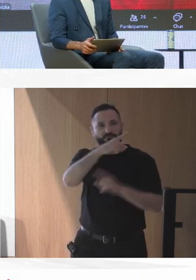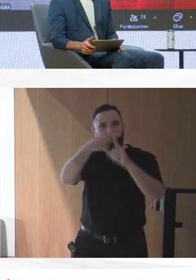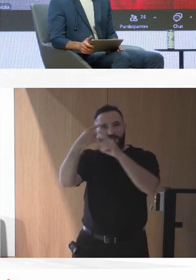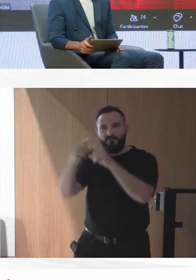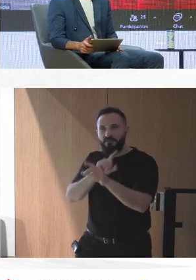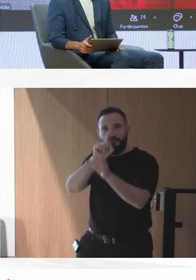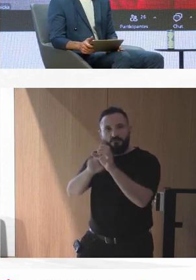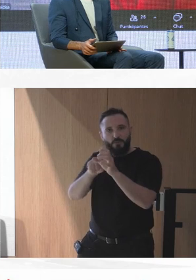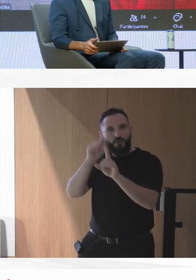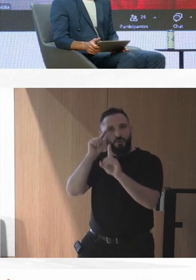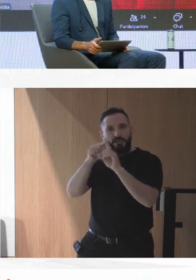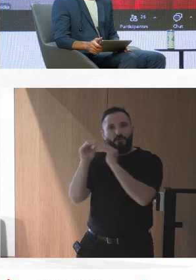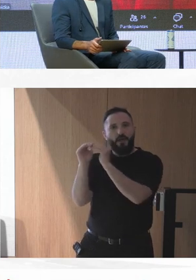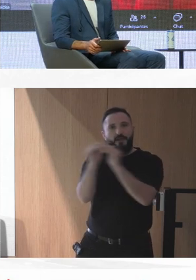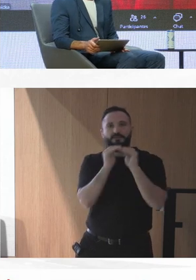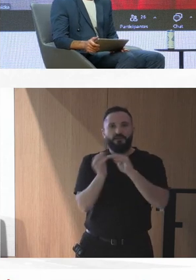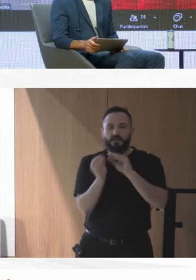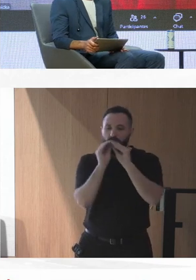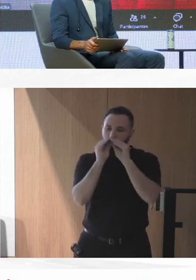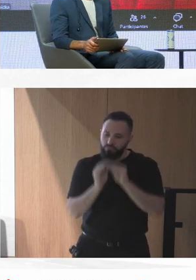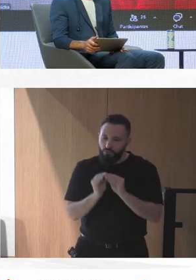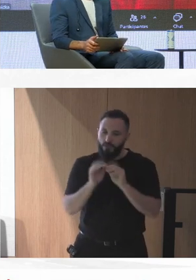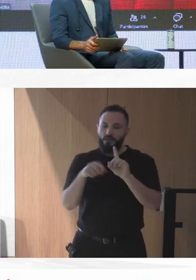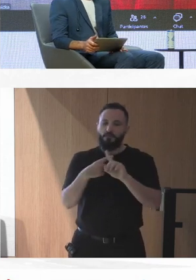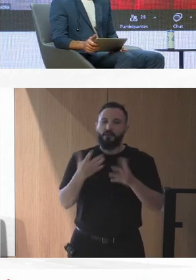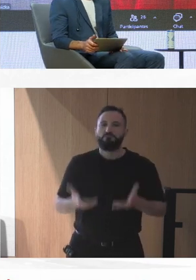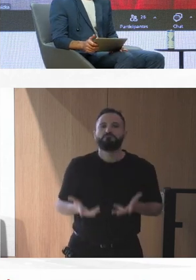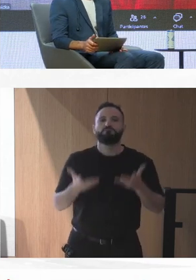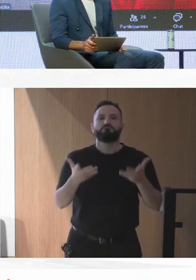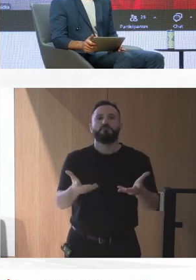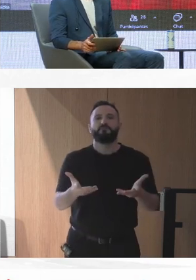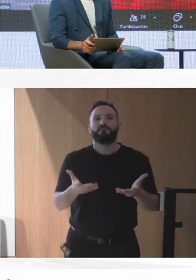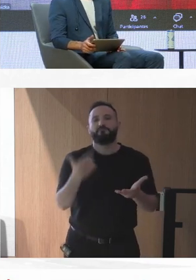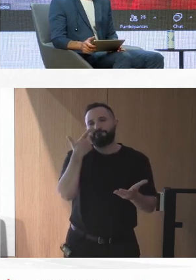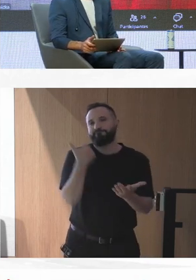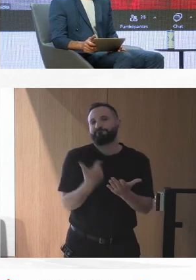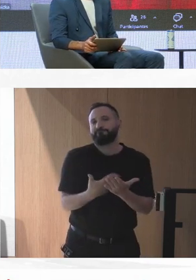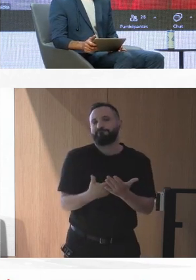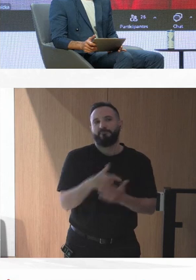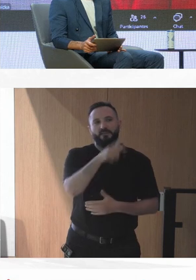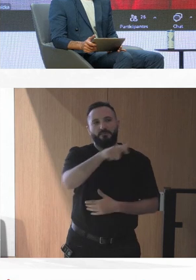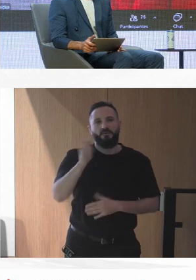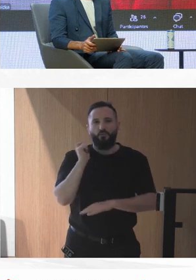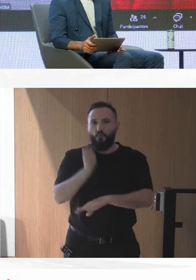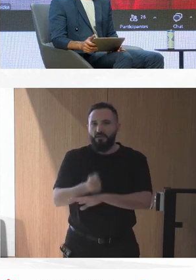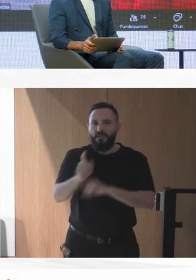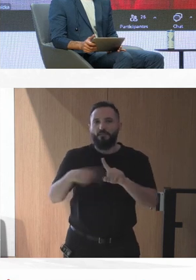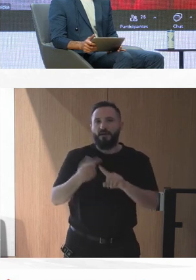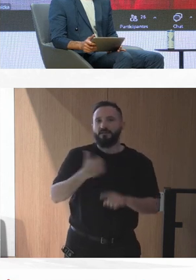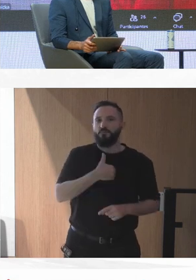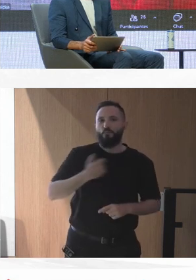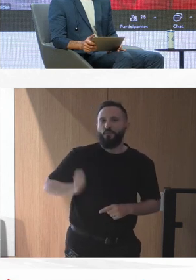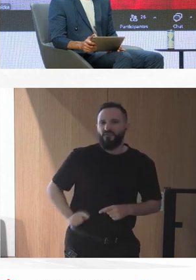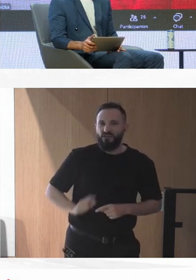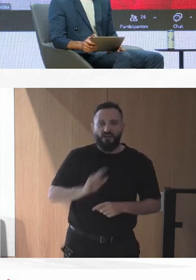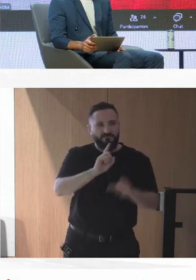para desarrollar estos estándares y poder proporcionar una fuente fiable a los jueces y el resto de actores involucrados